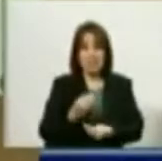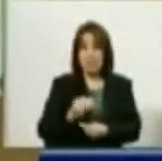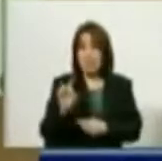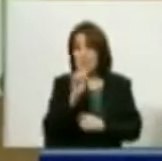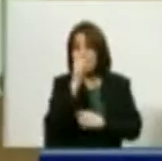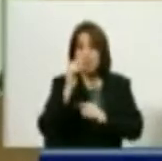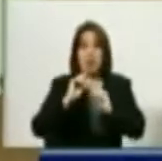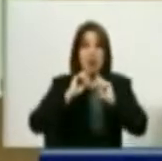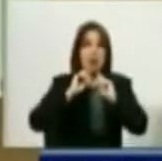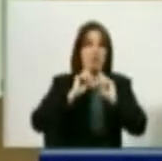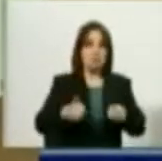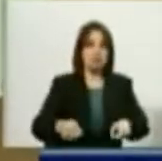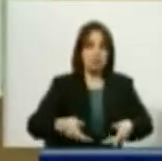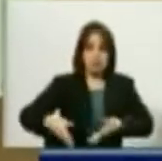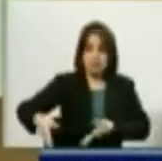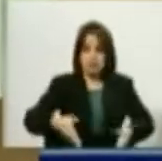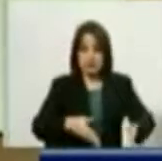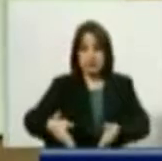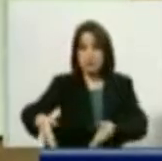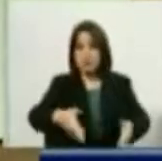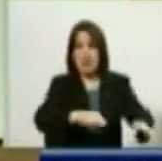sinta costera